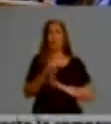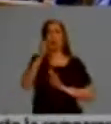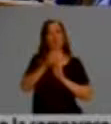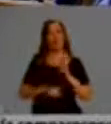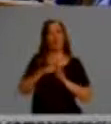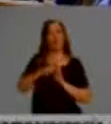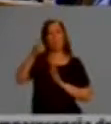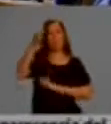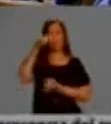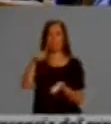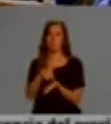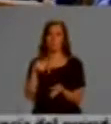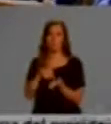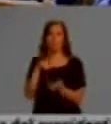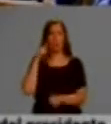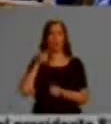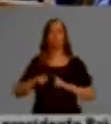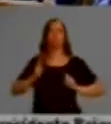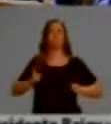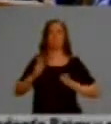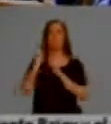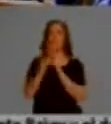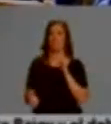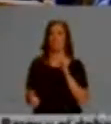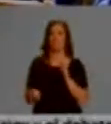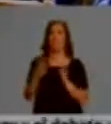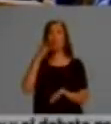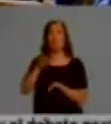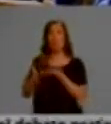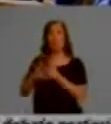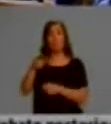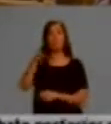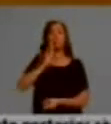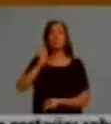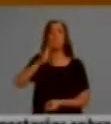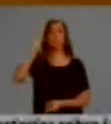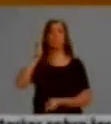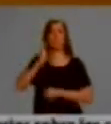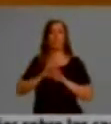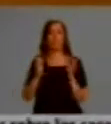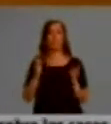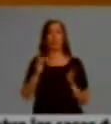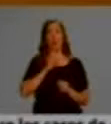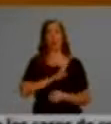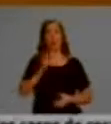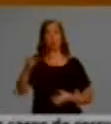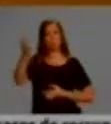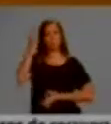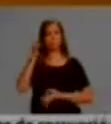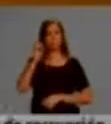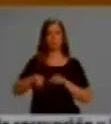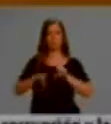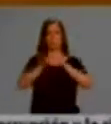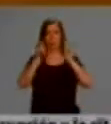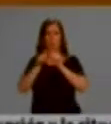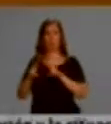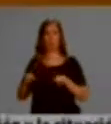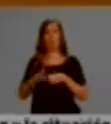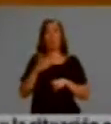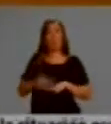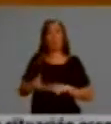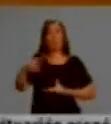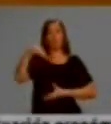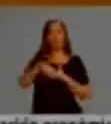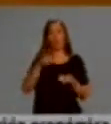normativa más exigente para prevenir y castigar la corrupción. Otro elemento es el rigor de las distintas fuerzas políticas en el